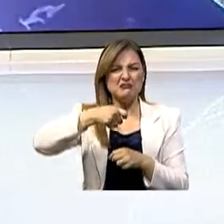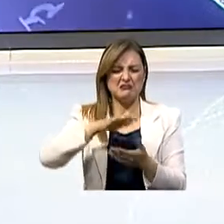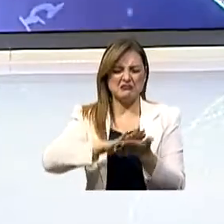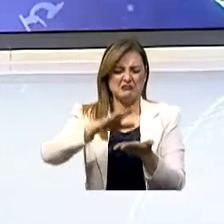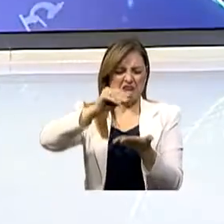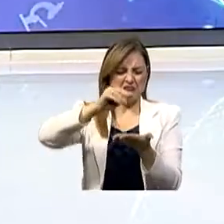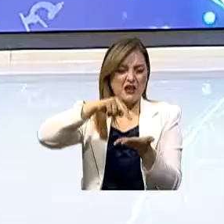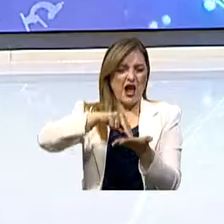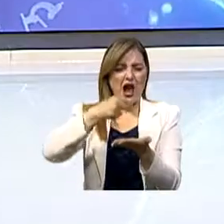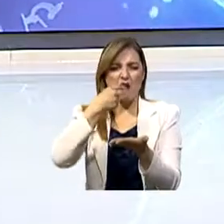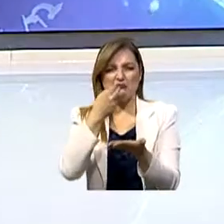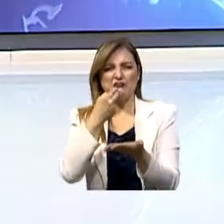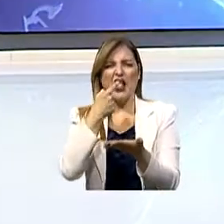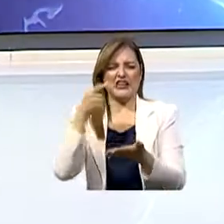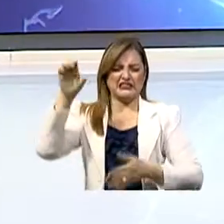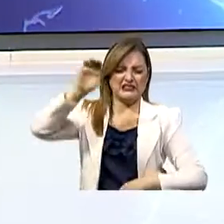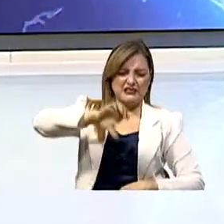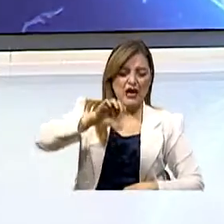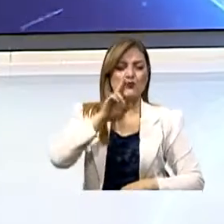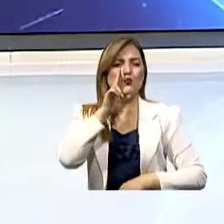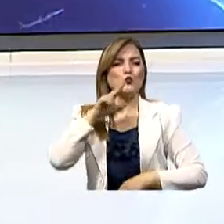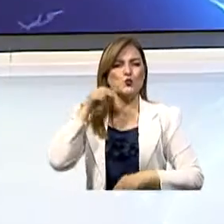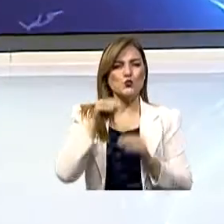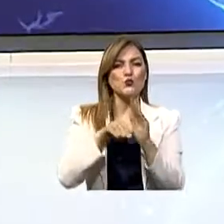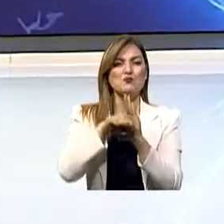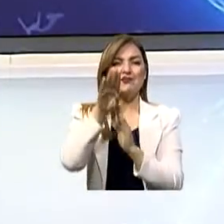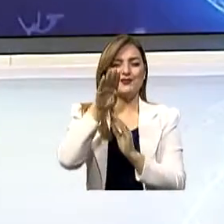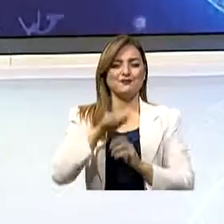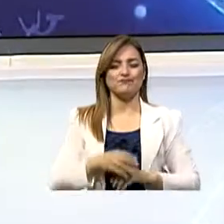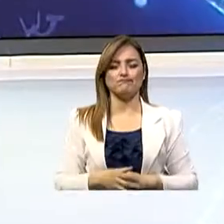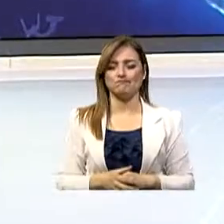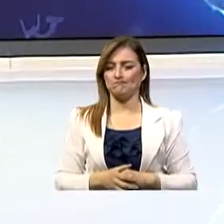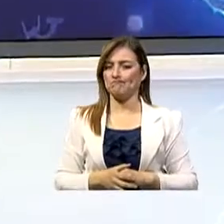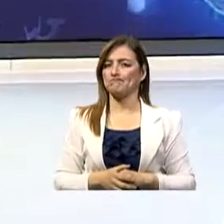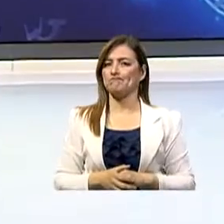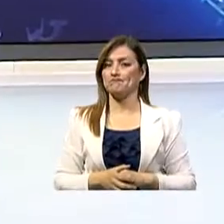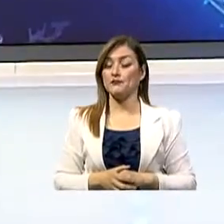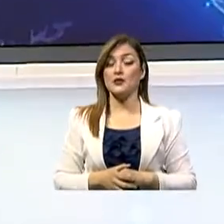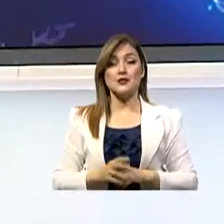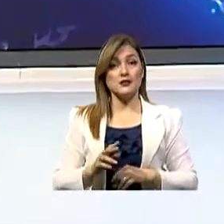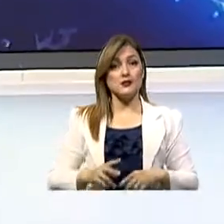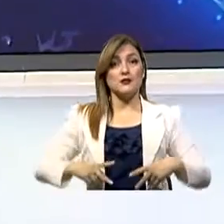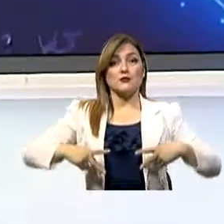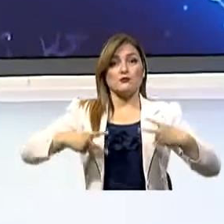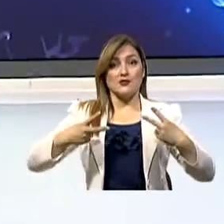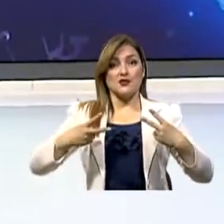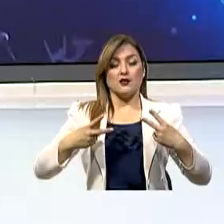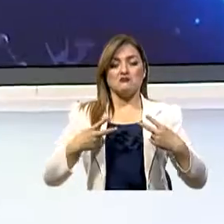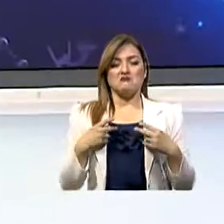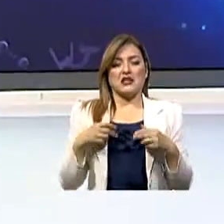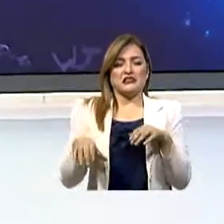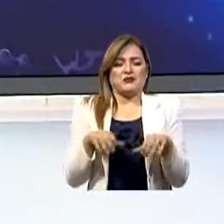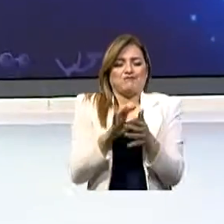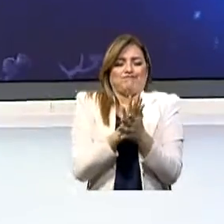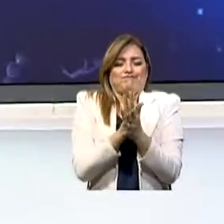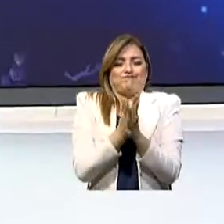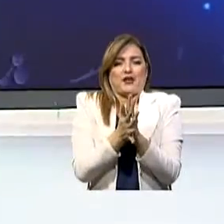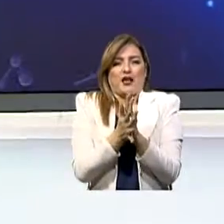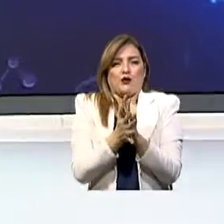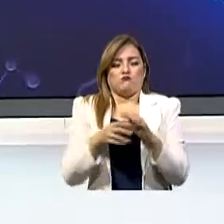lleno de sal lleno de azúcar hay que ser sedentarios para tener aumentar el peso vean ustedes que la